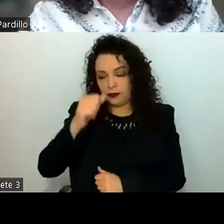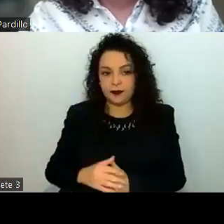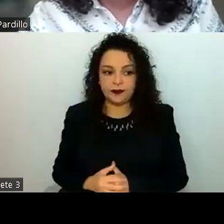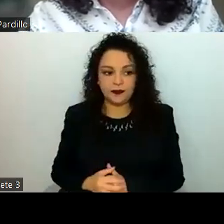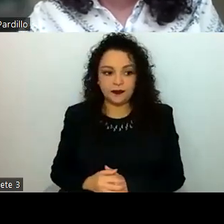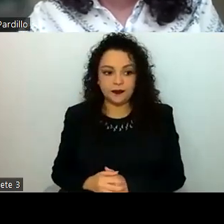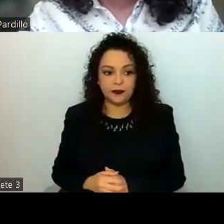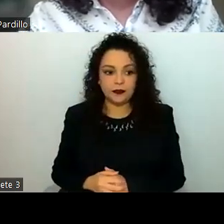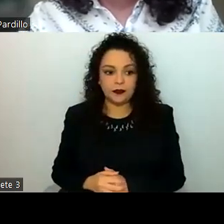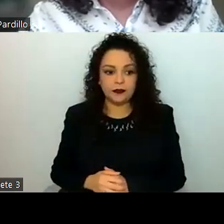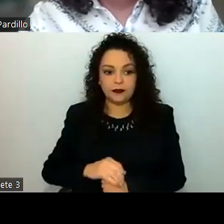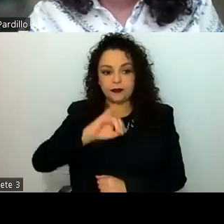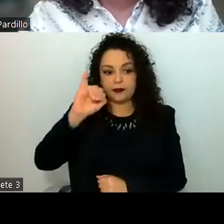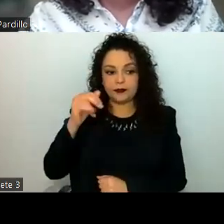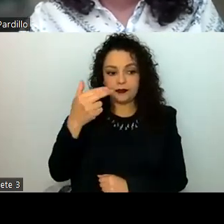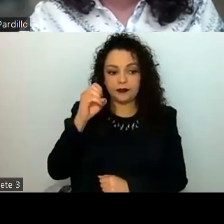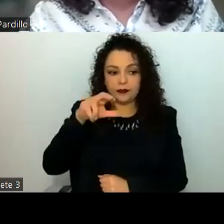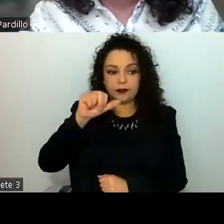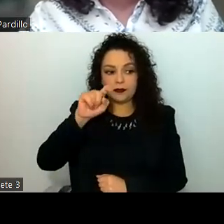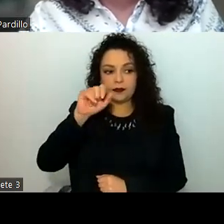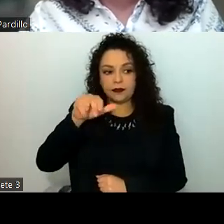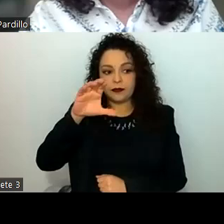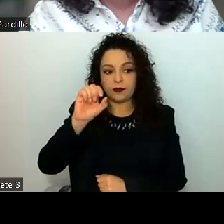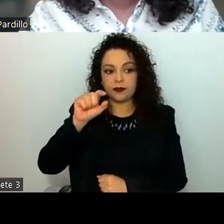Diputado Jonathan Colmenares Rentería.